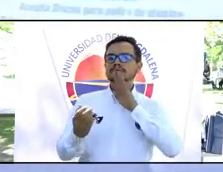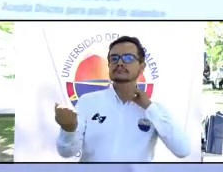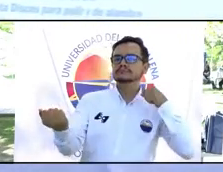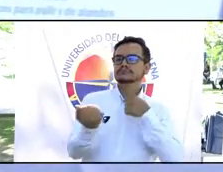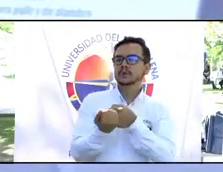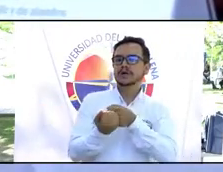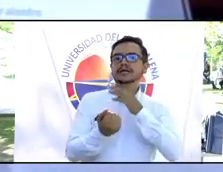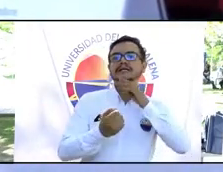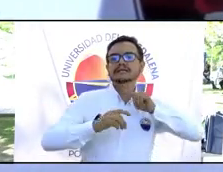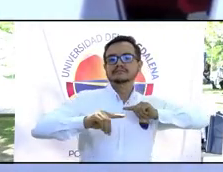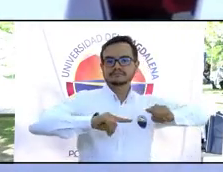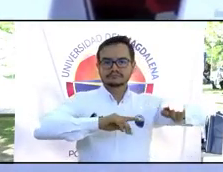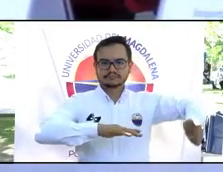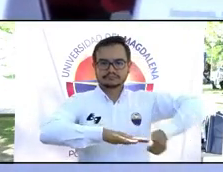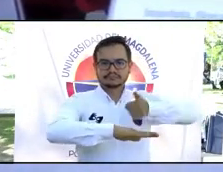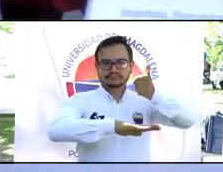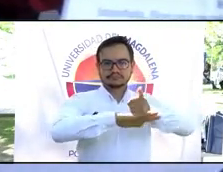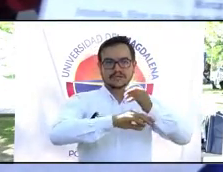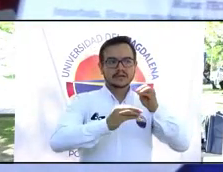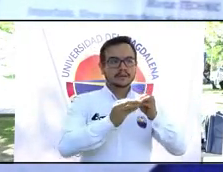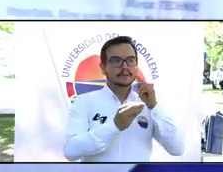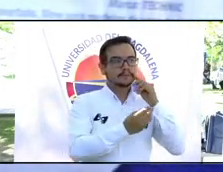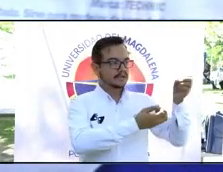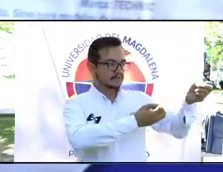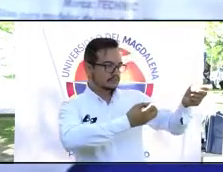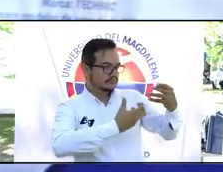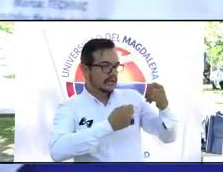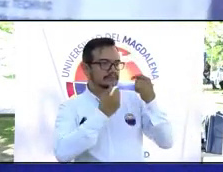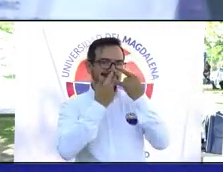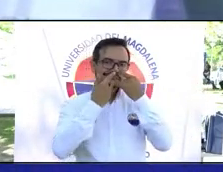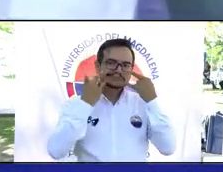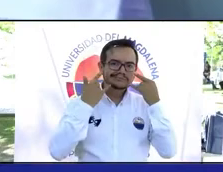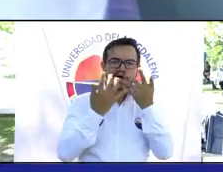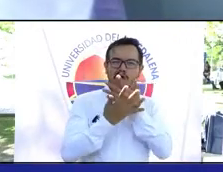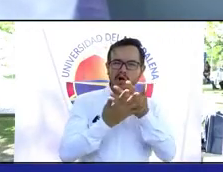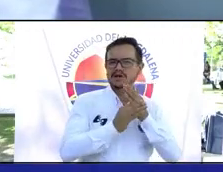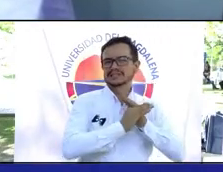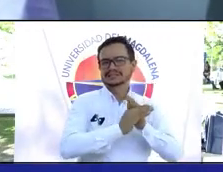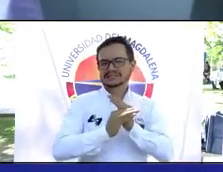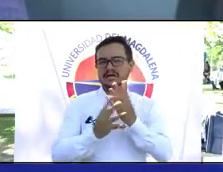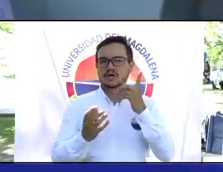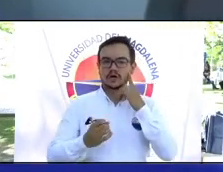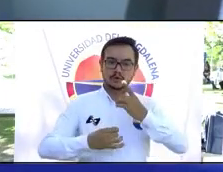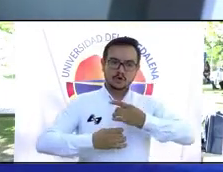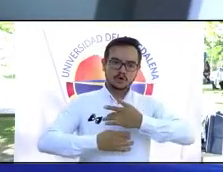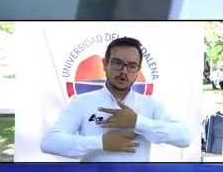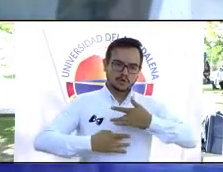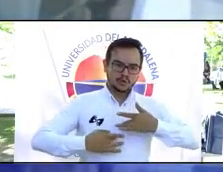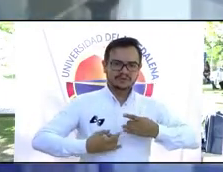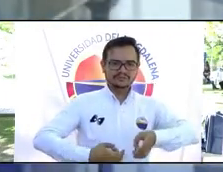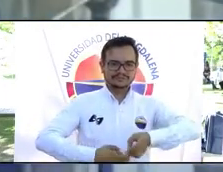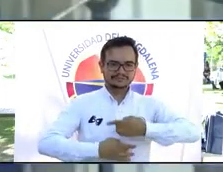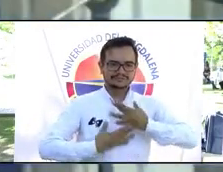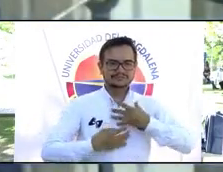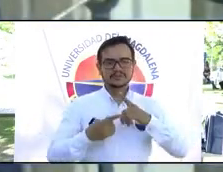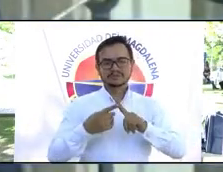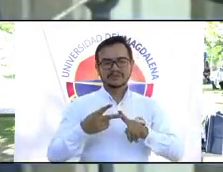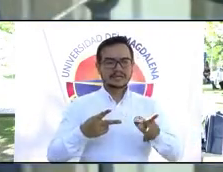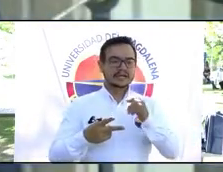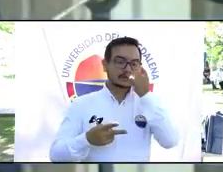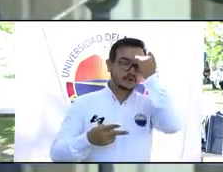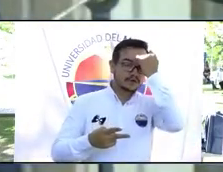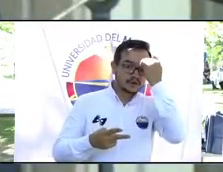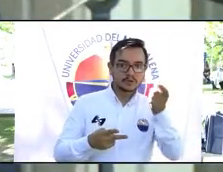y a los suministros de los elementos de protección personal, mediante la dotación de uniformes para los estudiantes, docentes y los